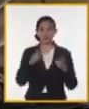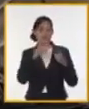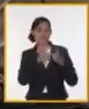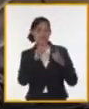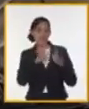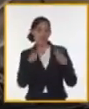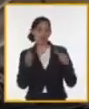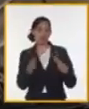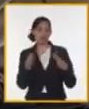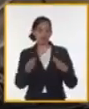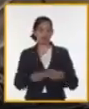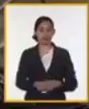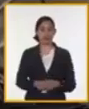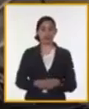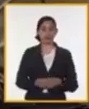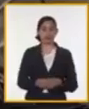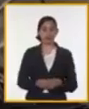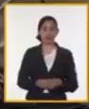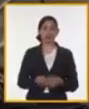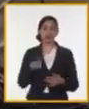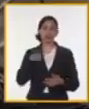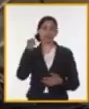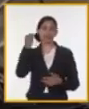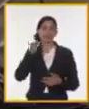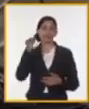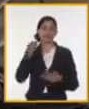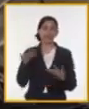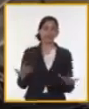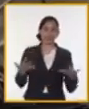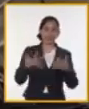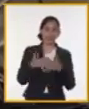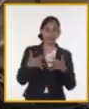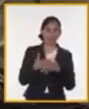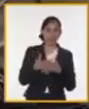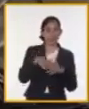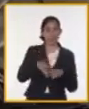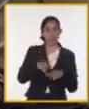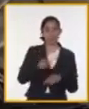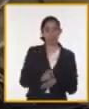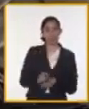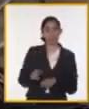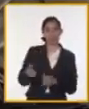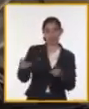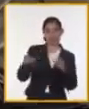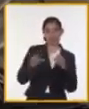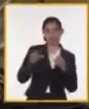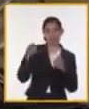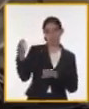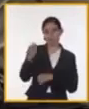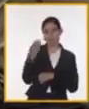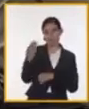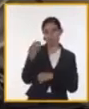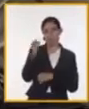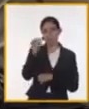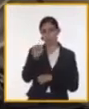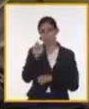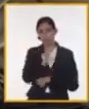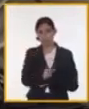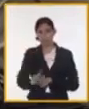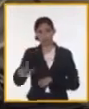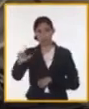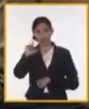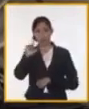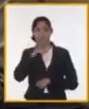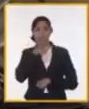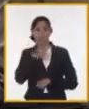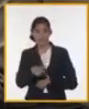que tiene que ver con el reflejo de esos reclamos sociales que aquí aparecen también en el acuerdo, la situación